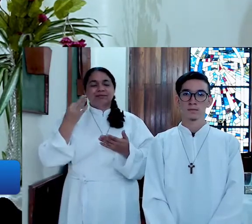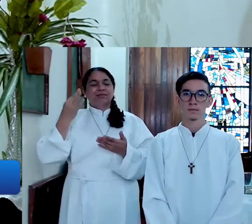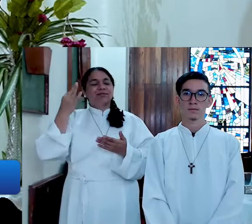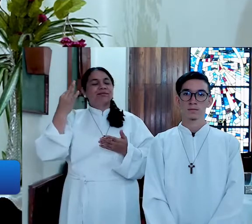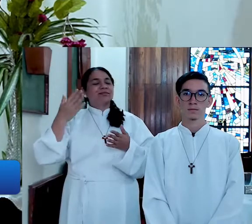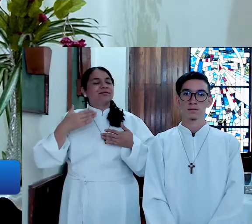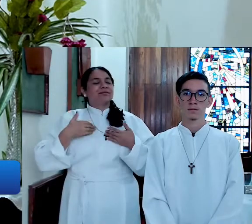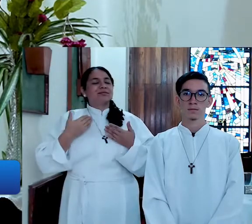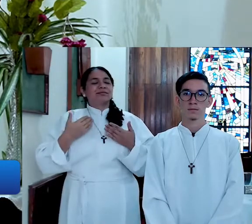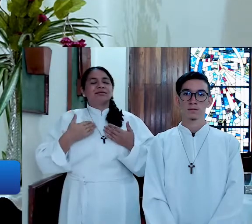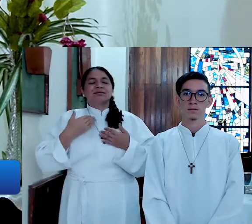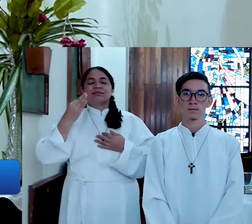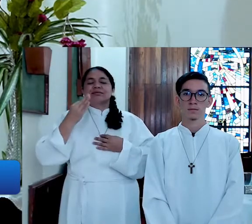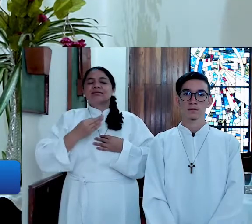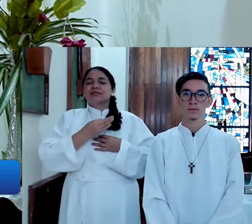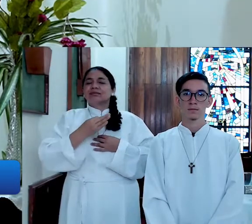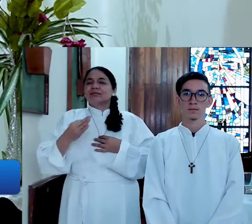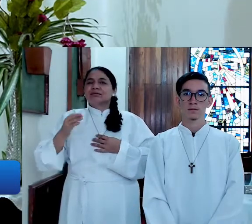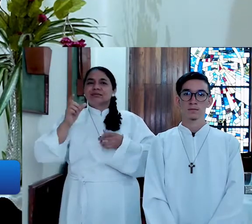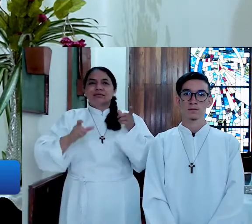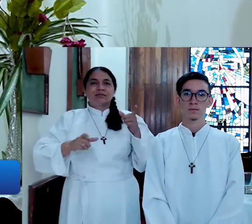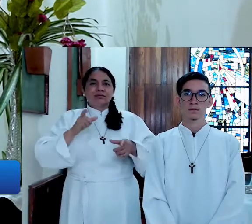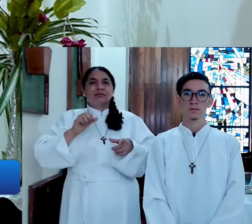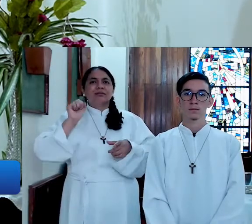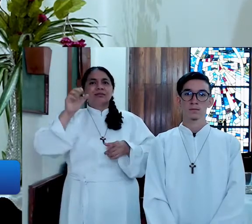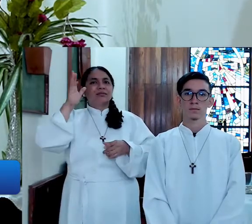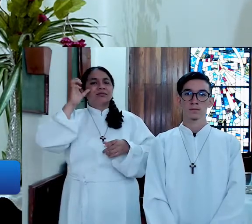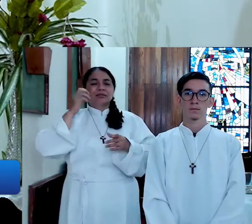Dichosos los que creen sin haber visto».